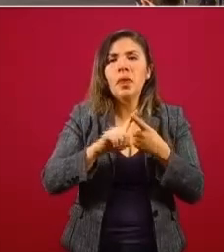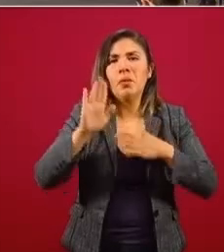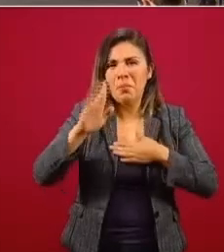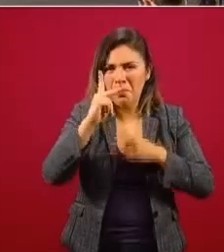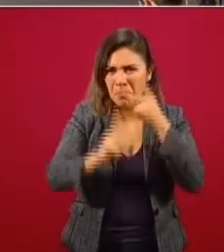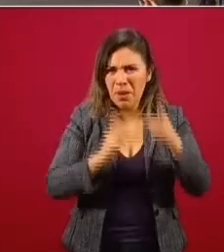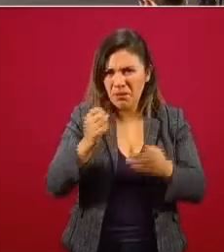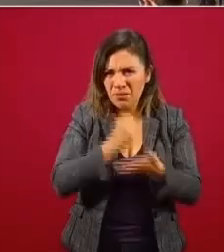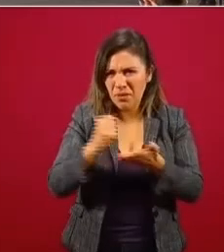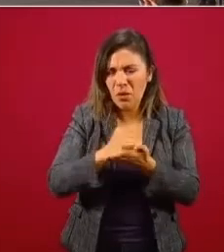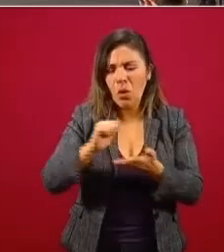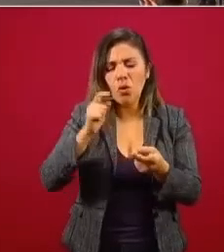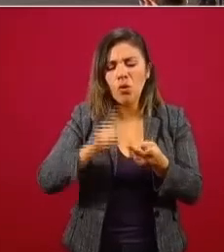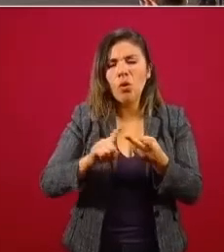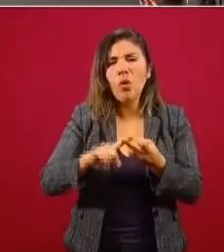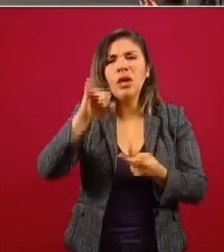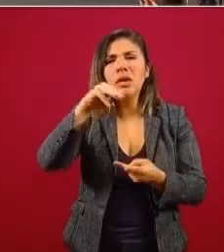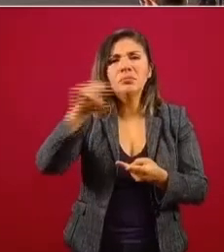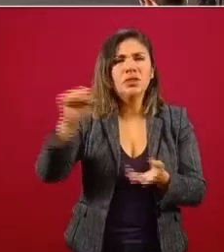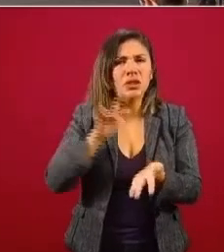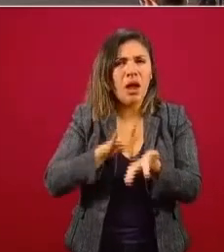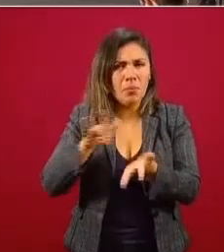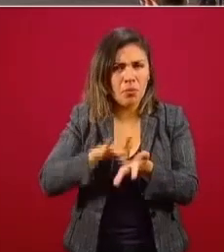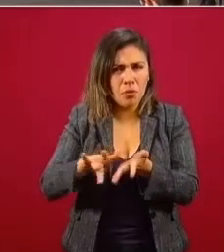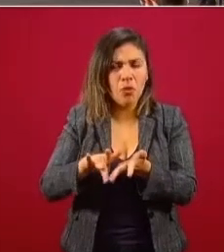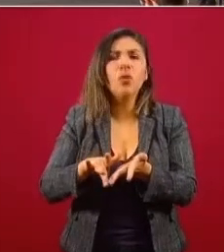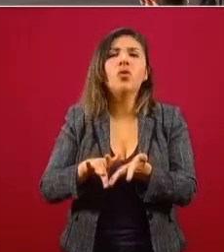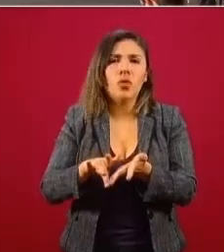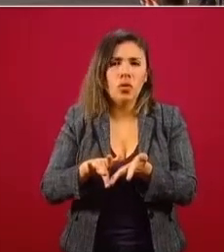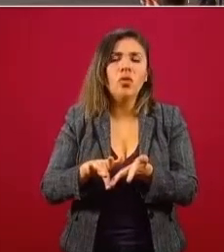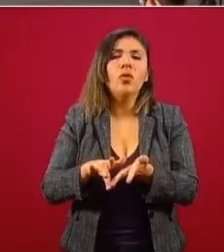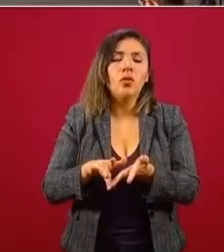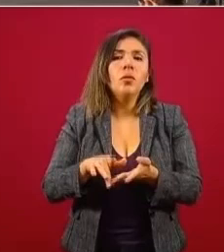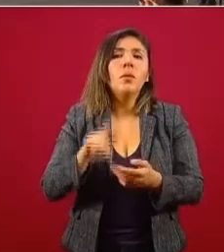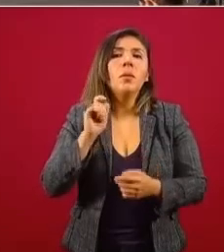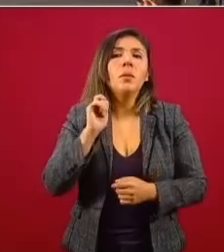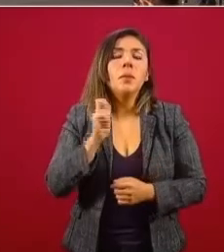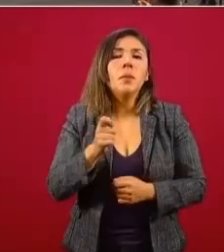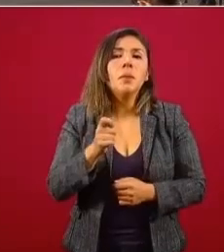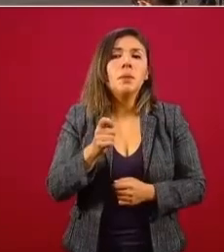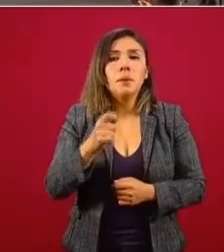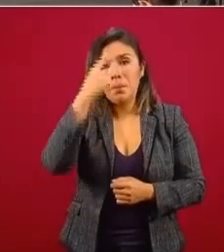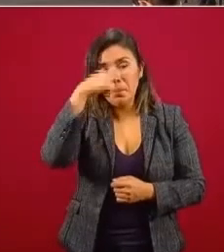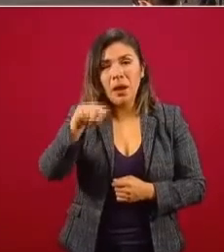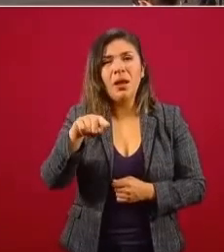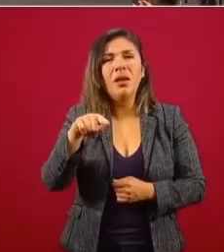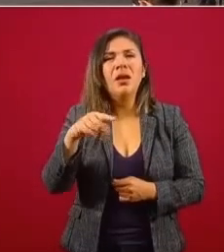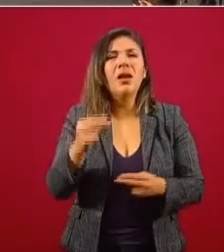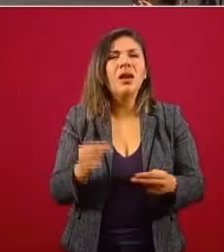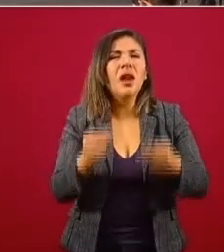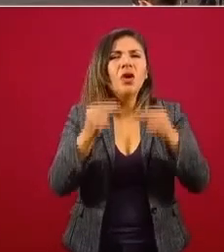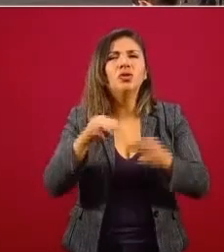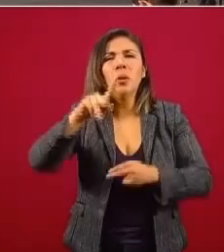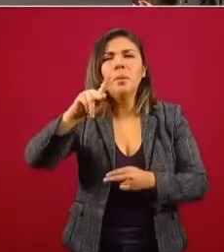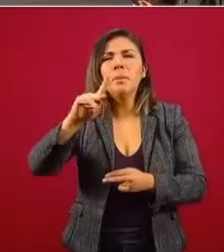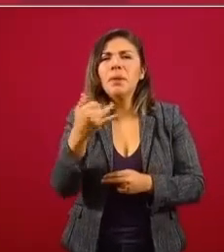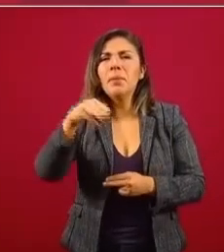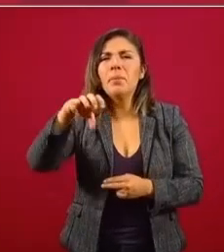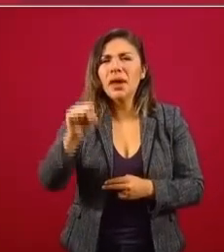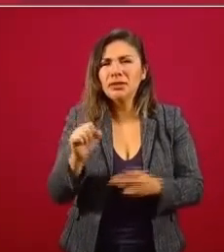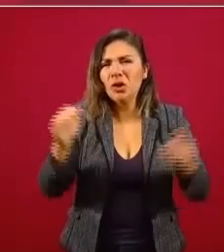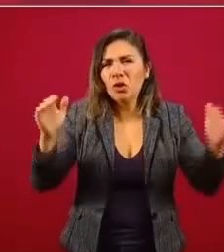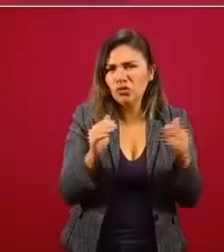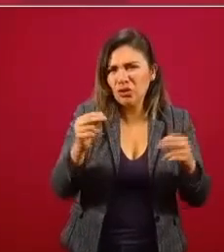palabra como el solidario the limbs para los pequeños empresarios empresas